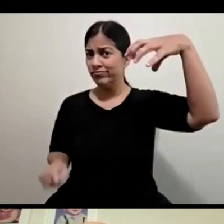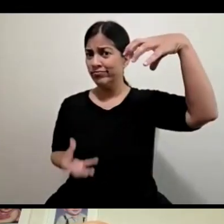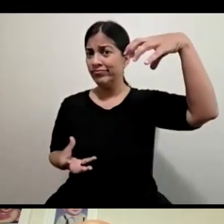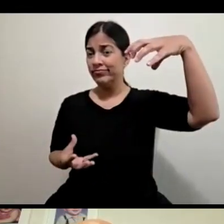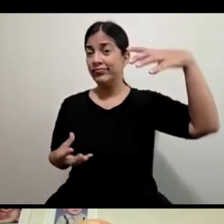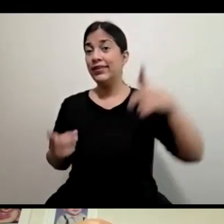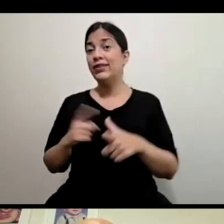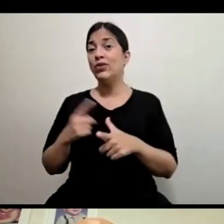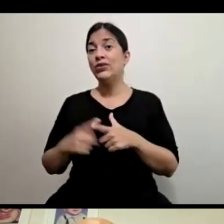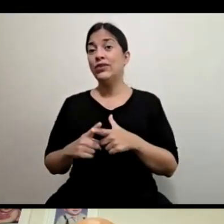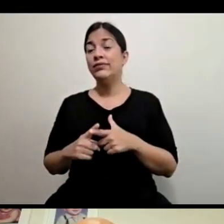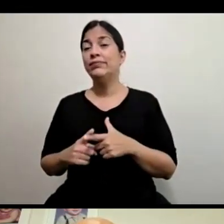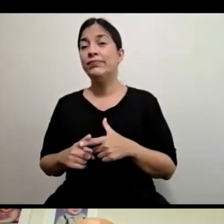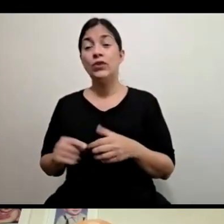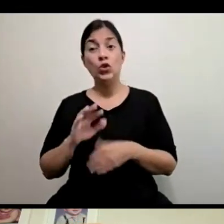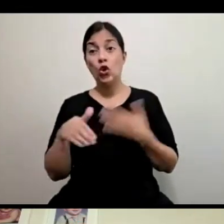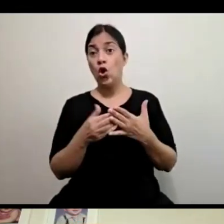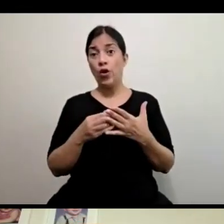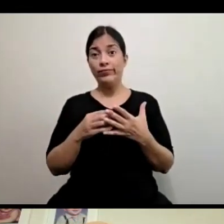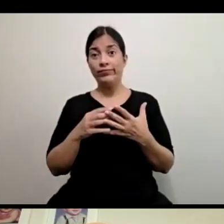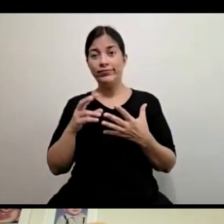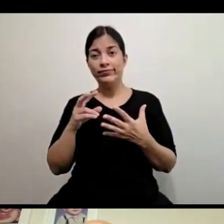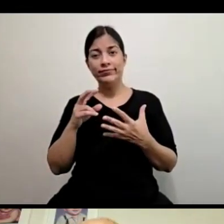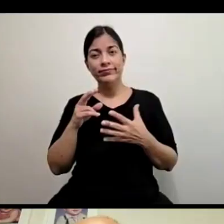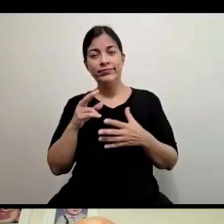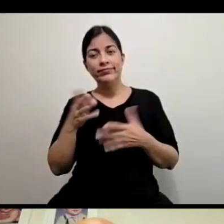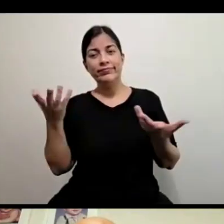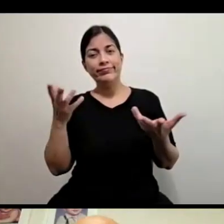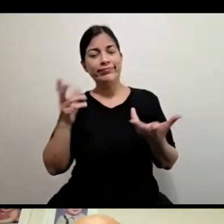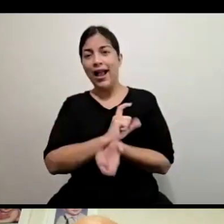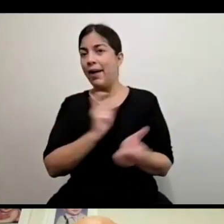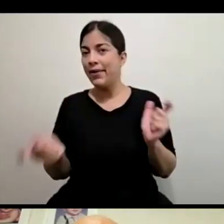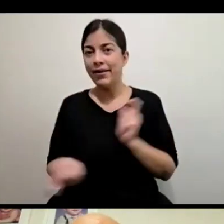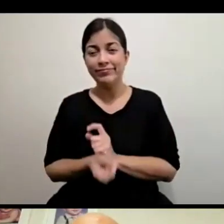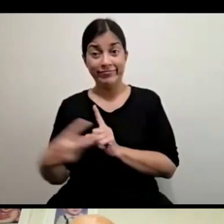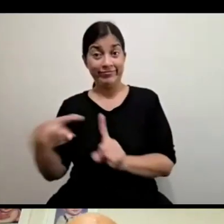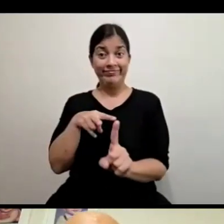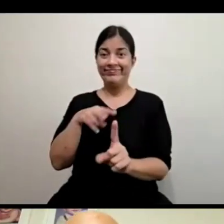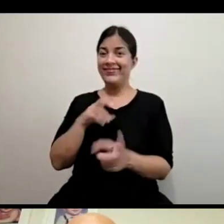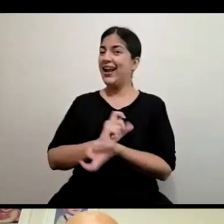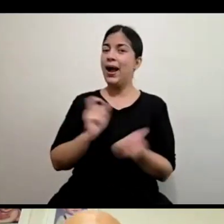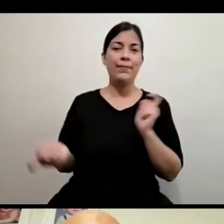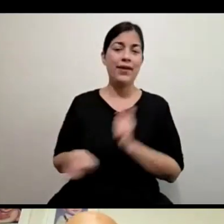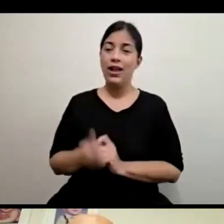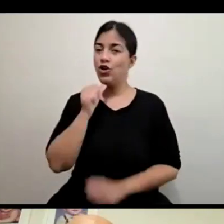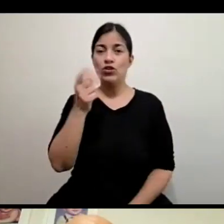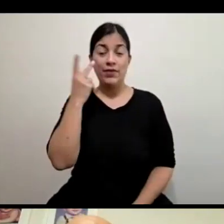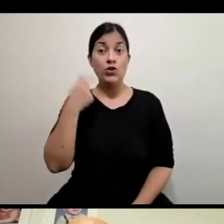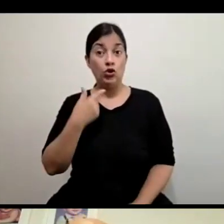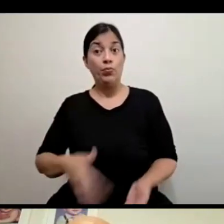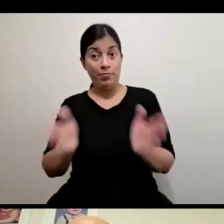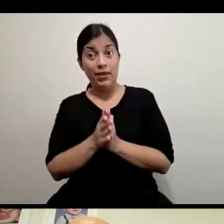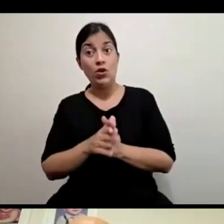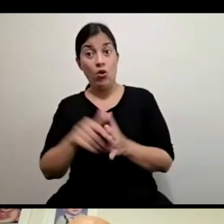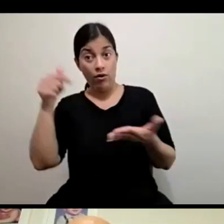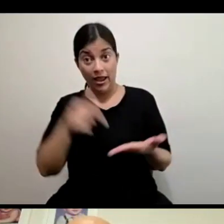la percepción de todo cambia. Y se ve totalmente distinto, no se ve como está en el boceto, es lo que te estoy pidiendo que lo